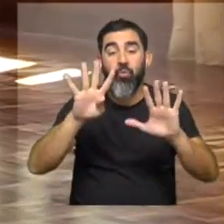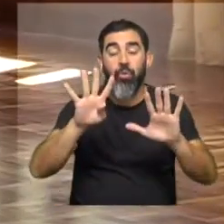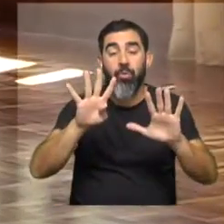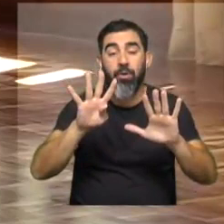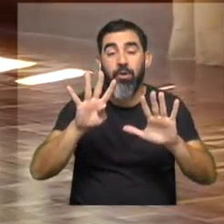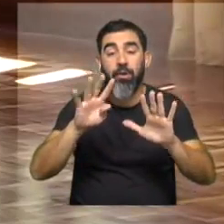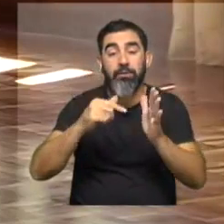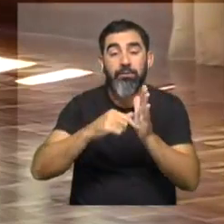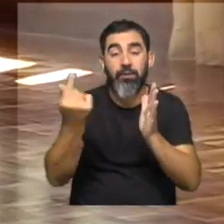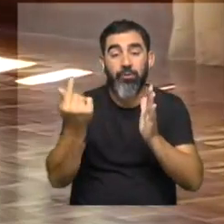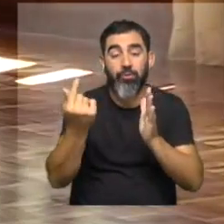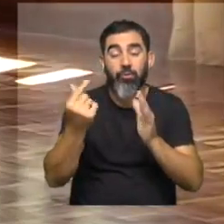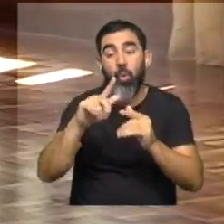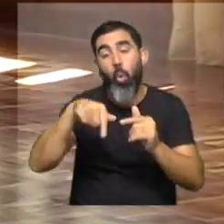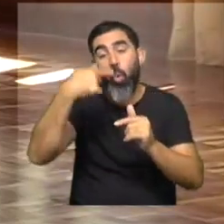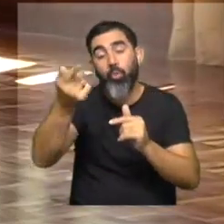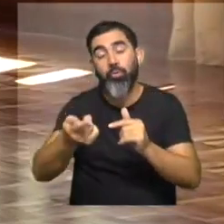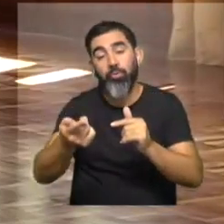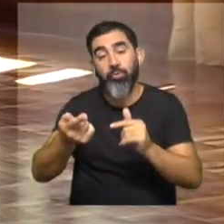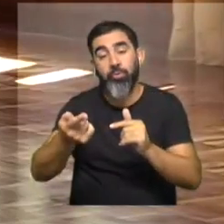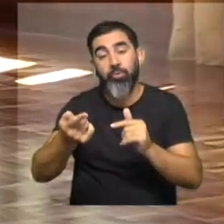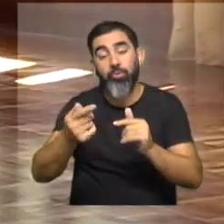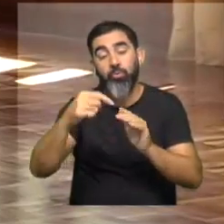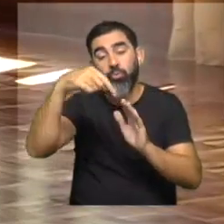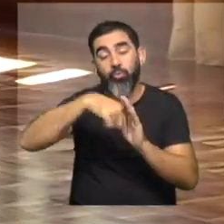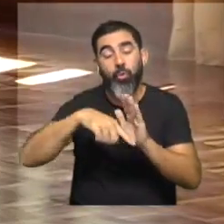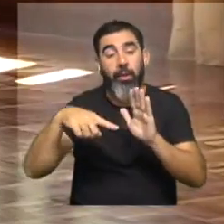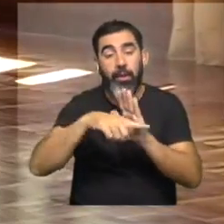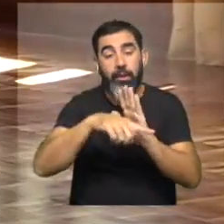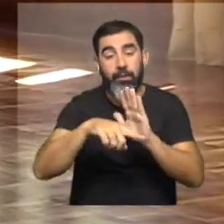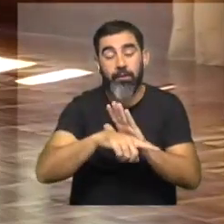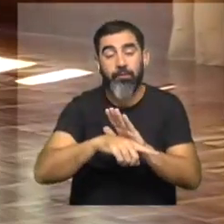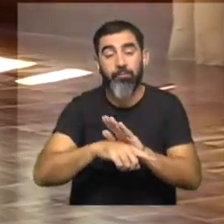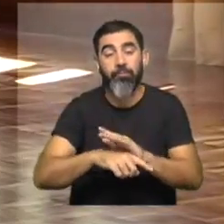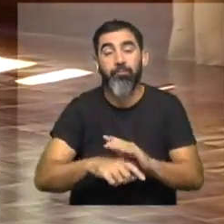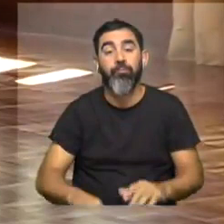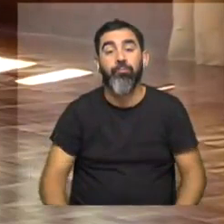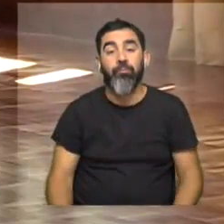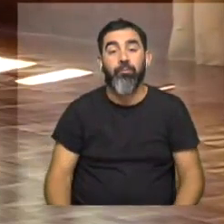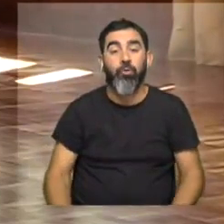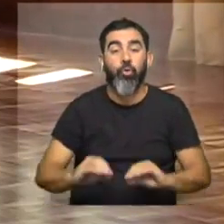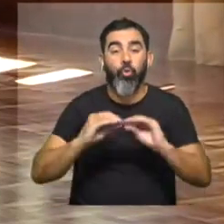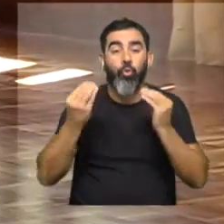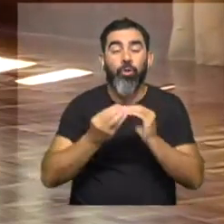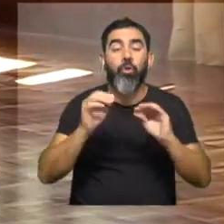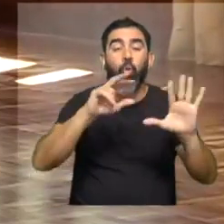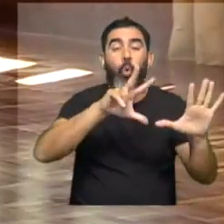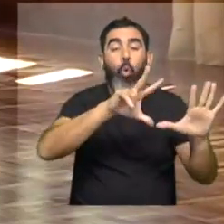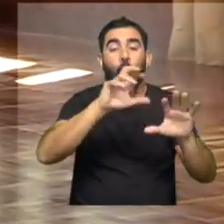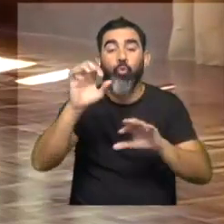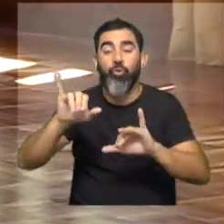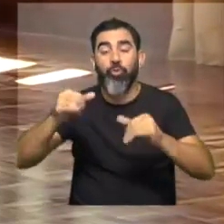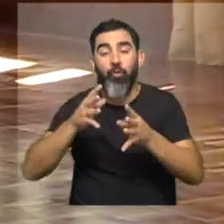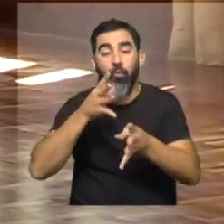la zona céntrica y el resto en la zona sureste. Estos vienen a abonar a los casi 800 semáforos